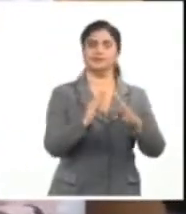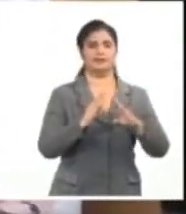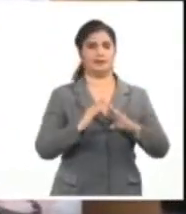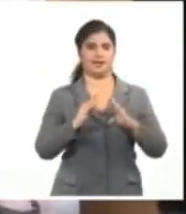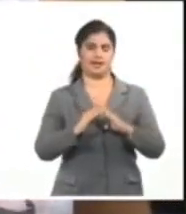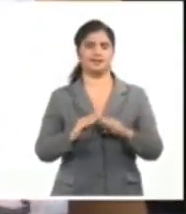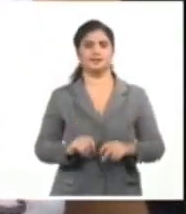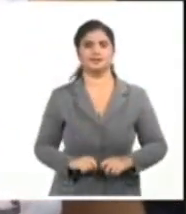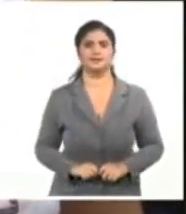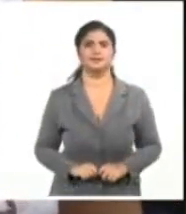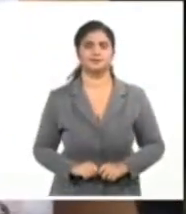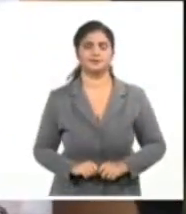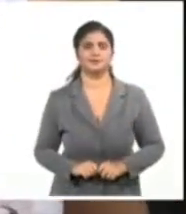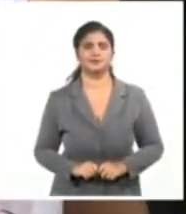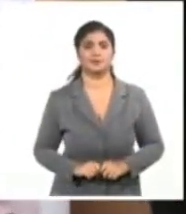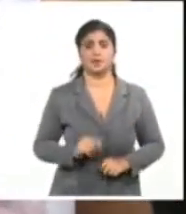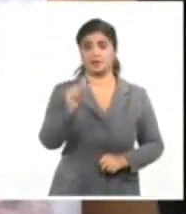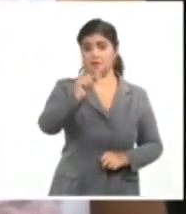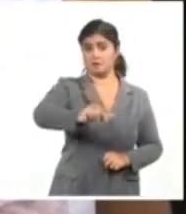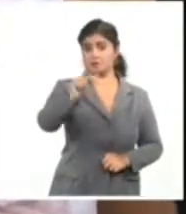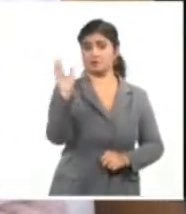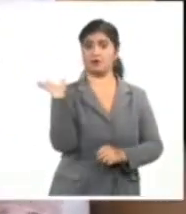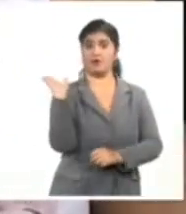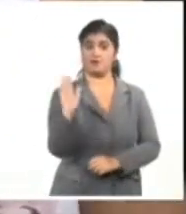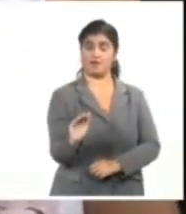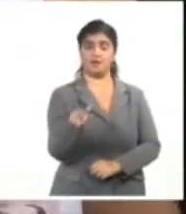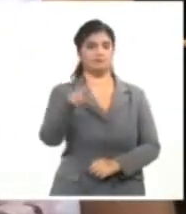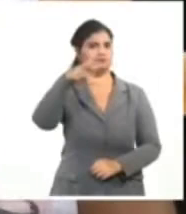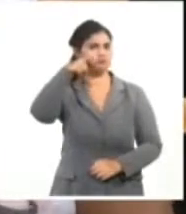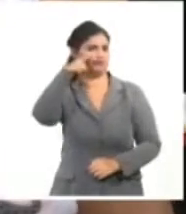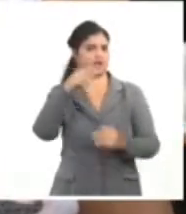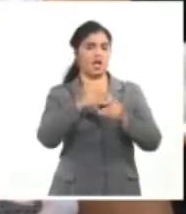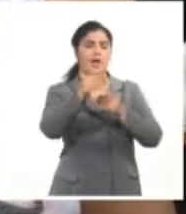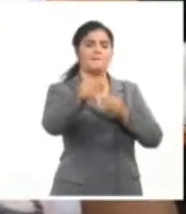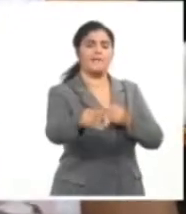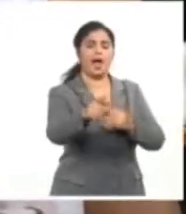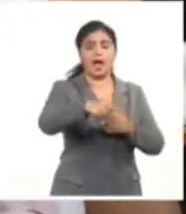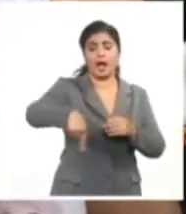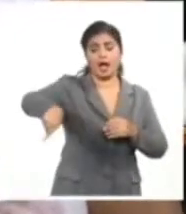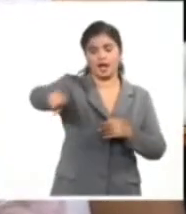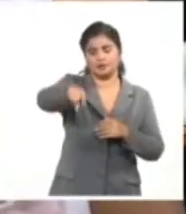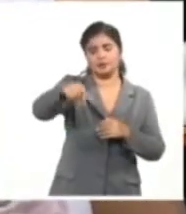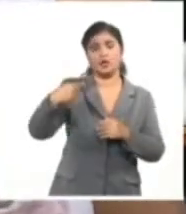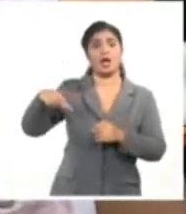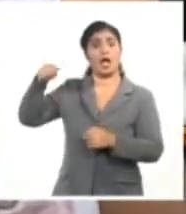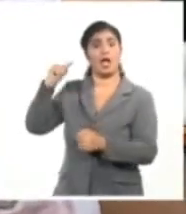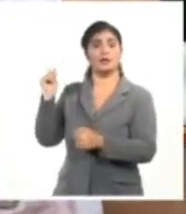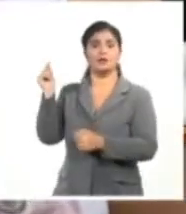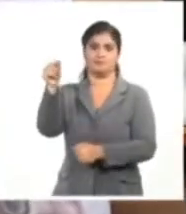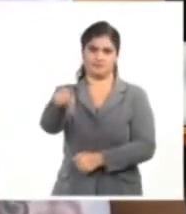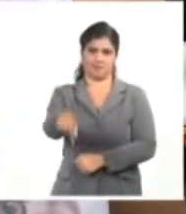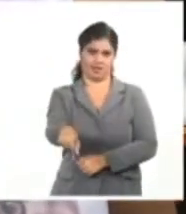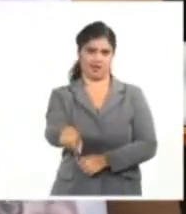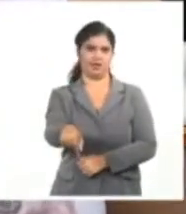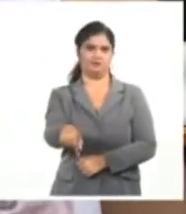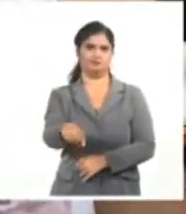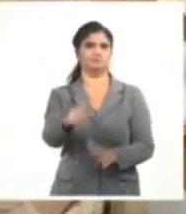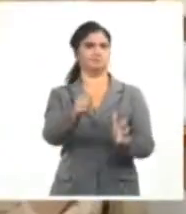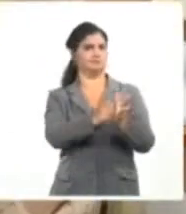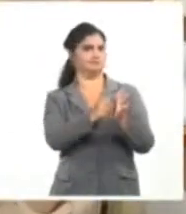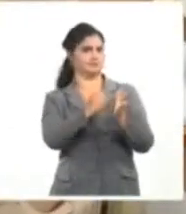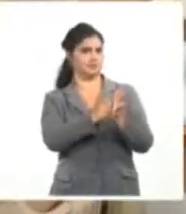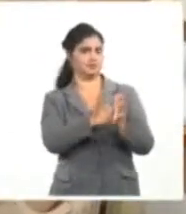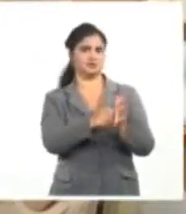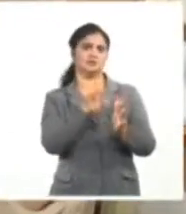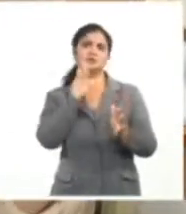revisando los patios y todo lo que hay vienen Bueno ayer mismo estuvieron acá y no no tenemos